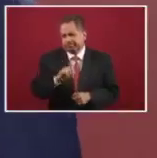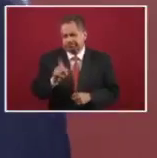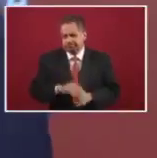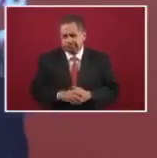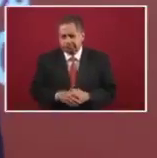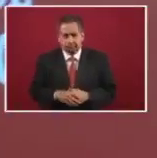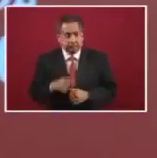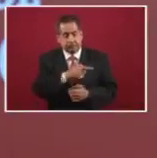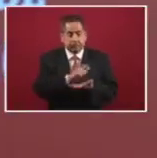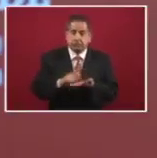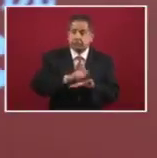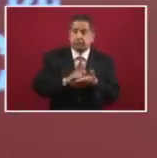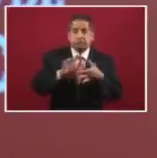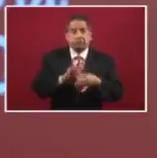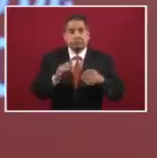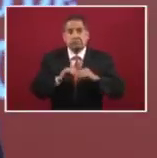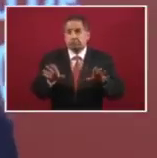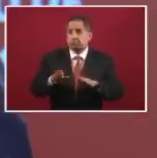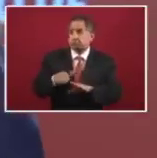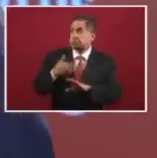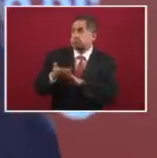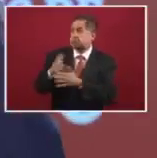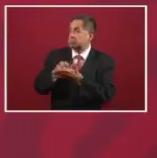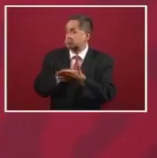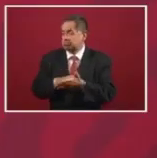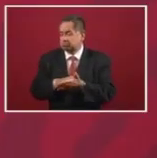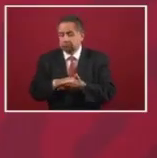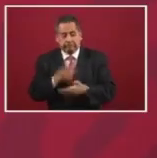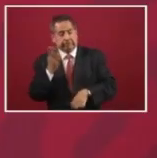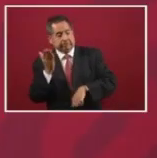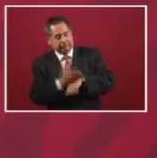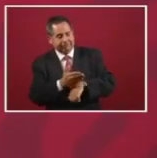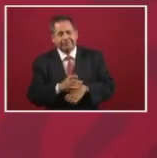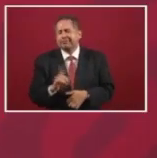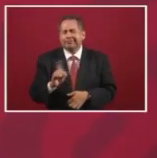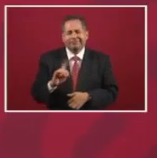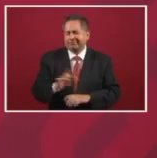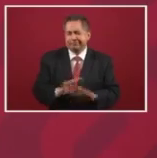que escribió en contra de la austeridad.